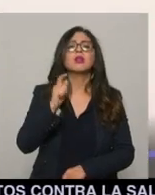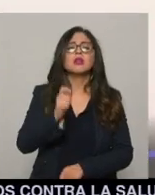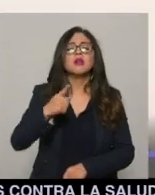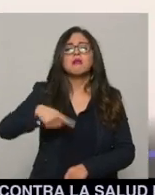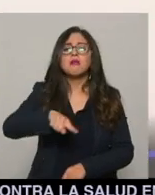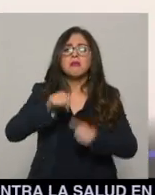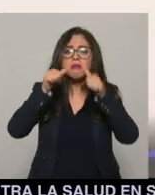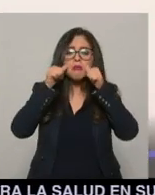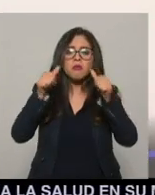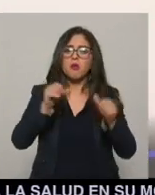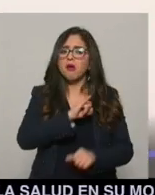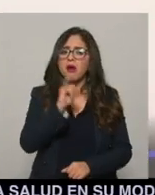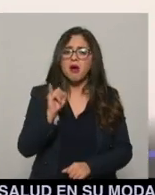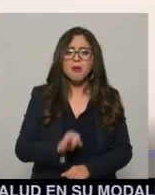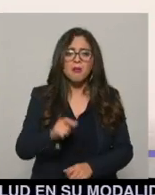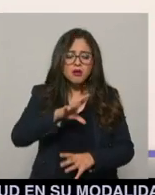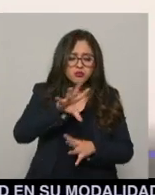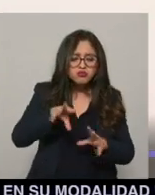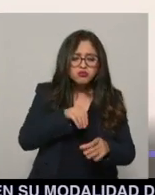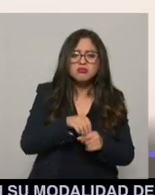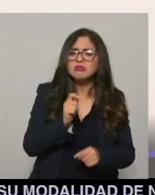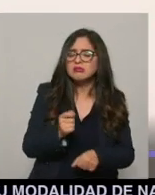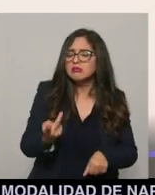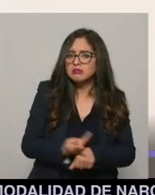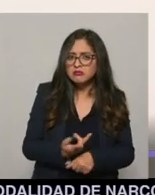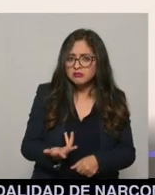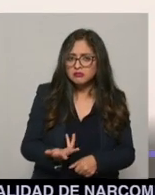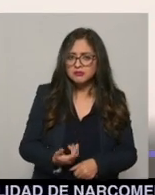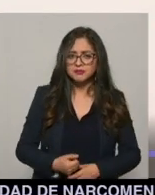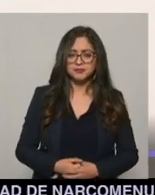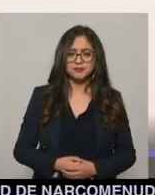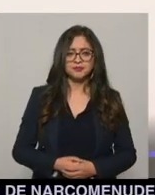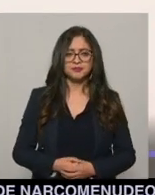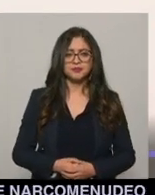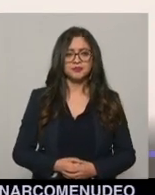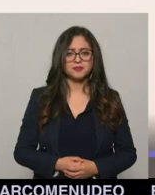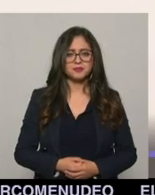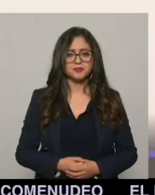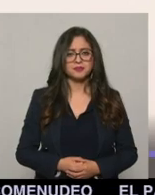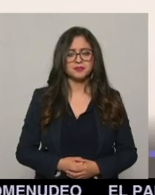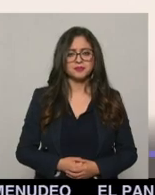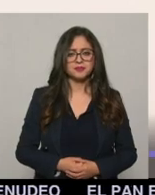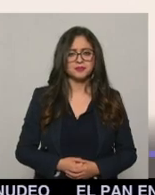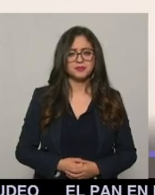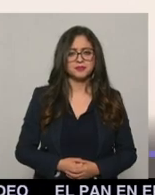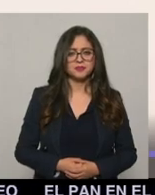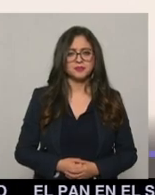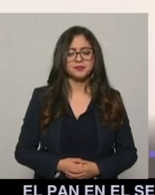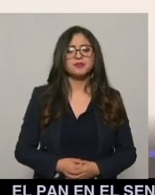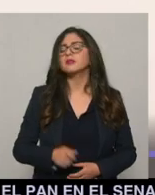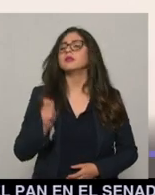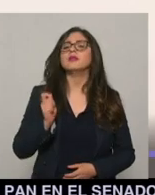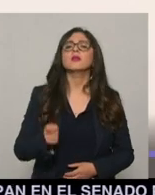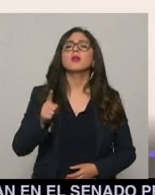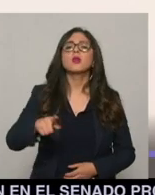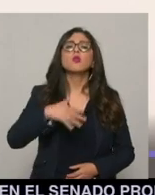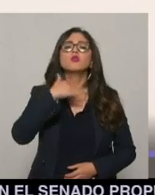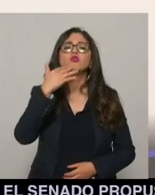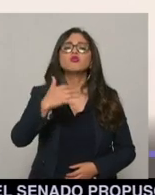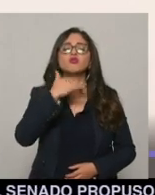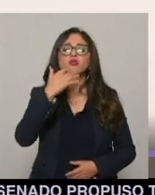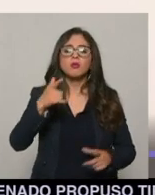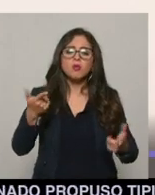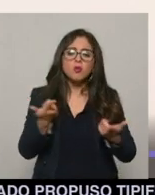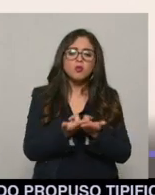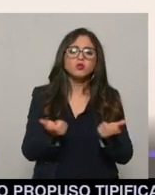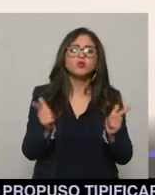atendido de forma estructural. Esta corrupción que está inmersa en las corporaciones policíacas,